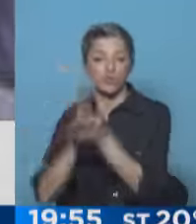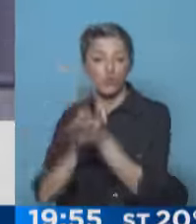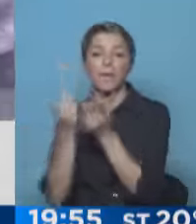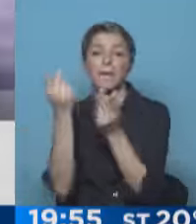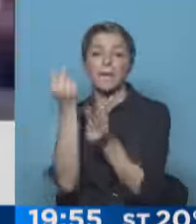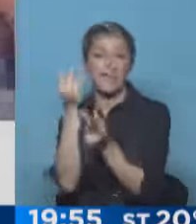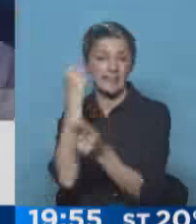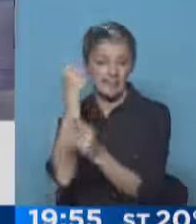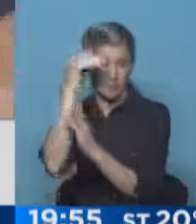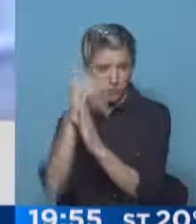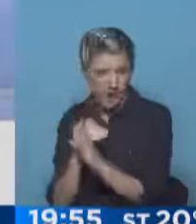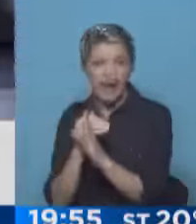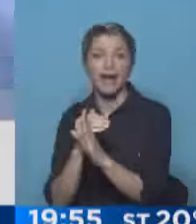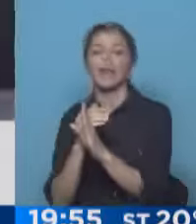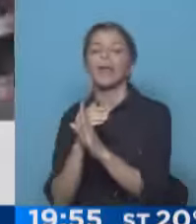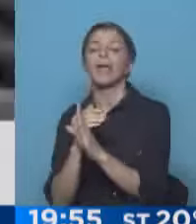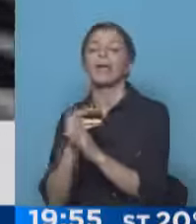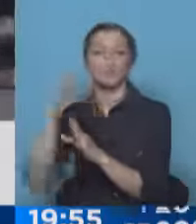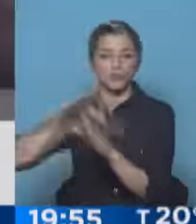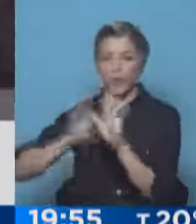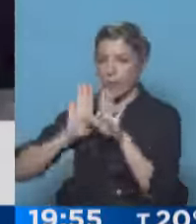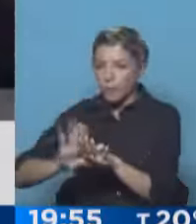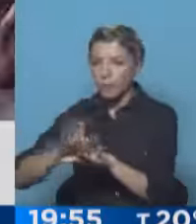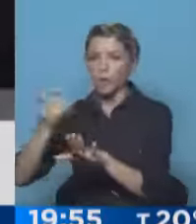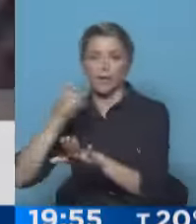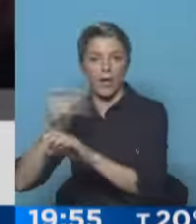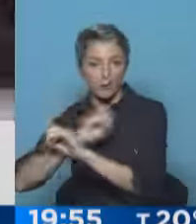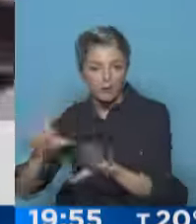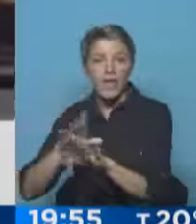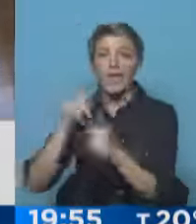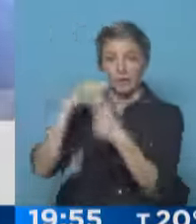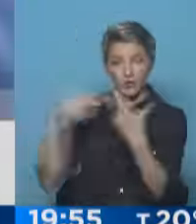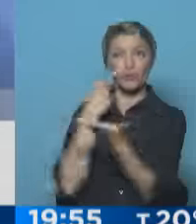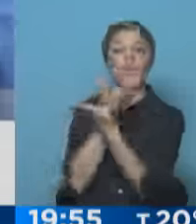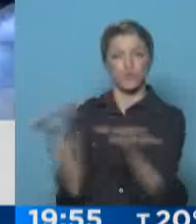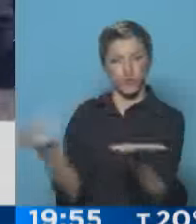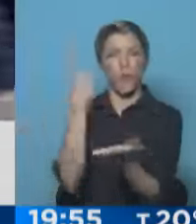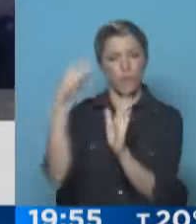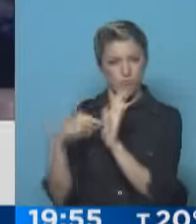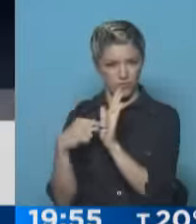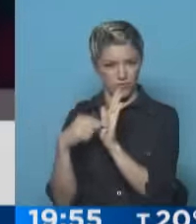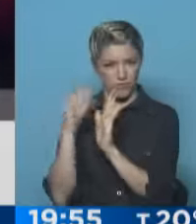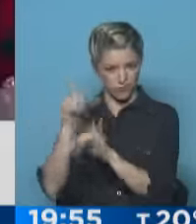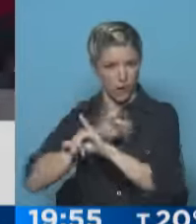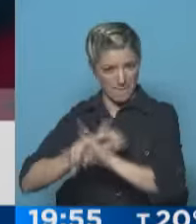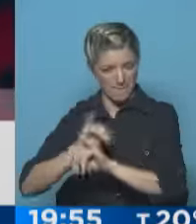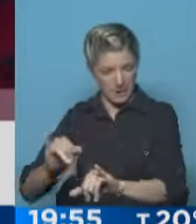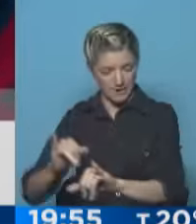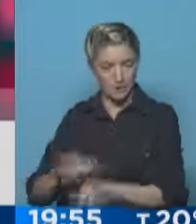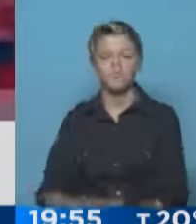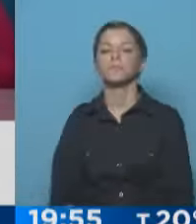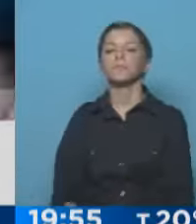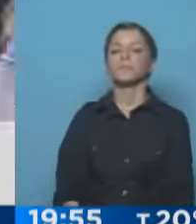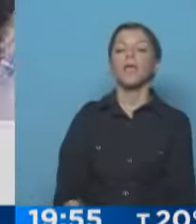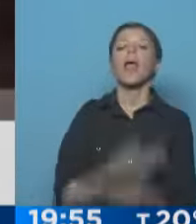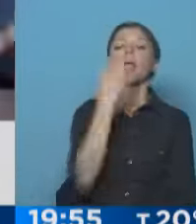de los jubilados dejó de ocupar un lugar visible en la campaña dijo cioli el candidato del frente para la